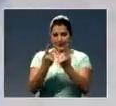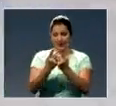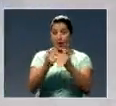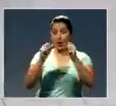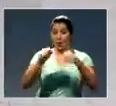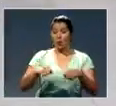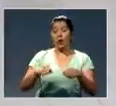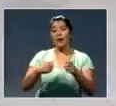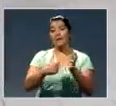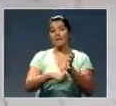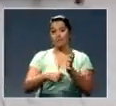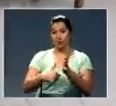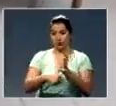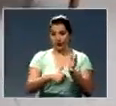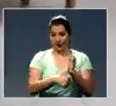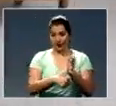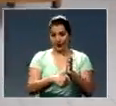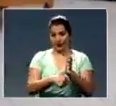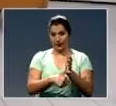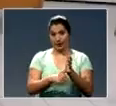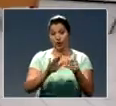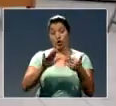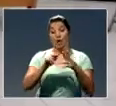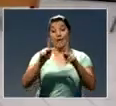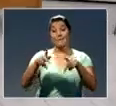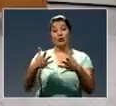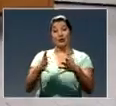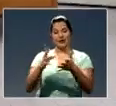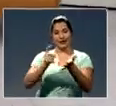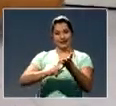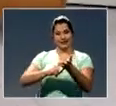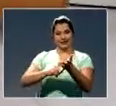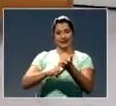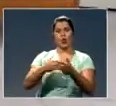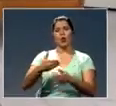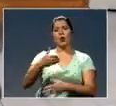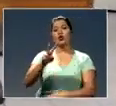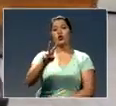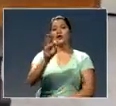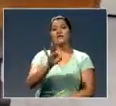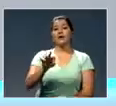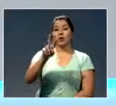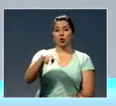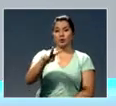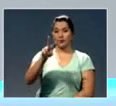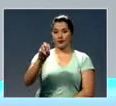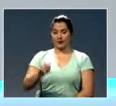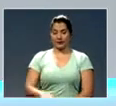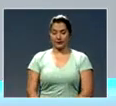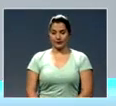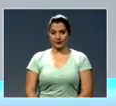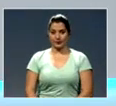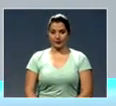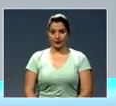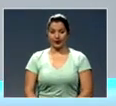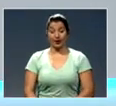3.433.409 personas empadronadas. Las elecciones municipales serán el 2 de febrero de 2020. Las votaciones para nombrar